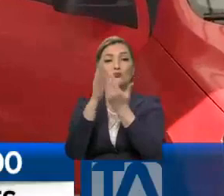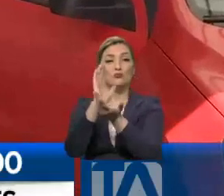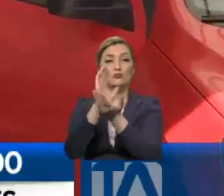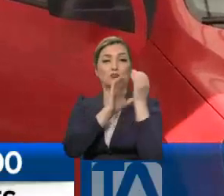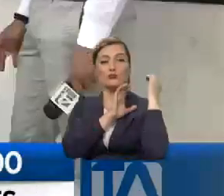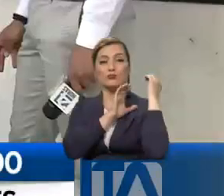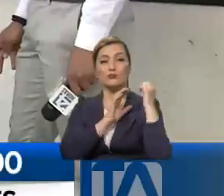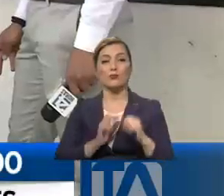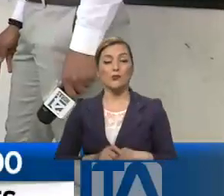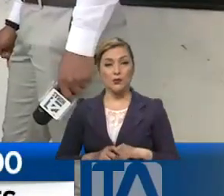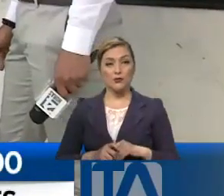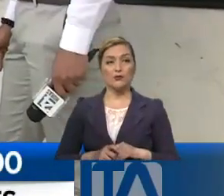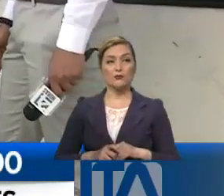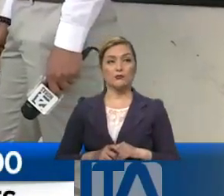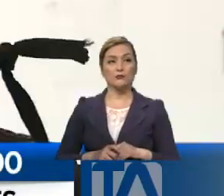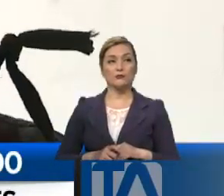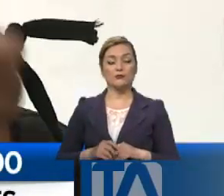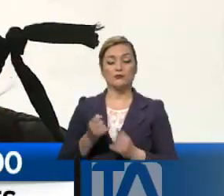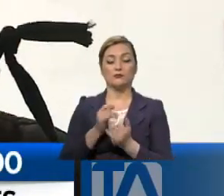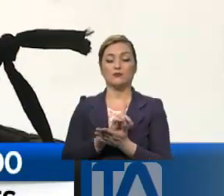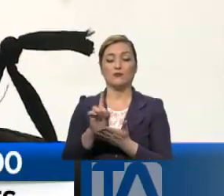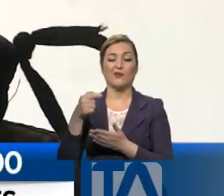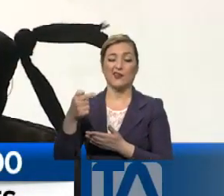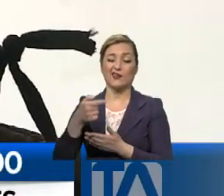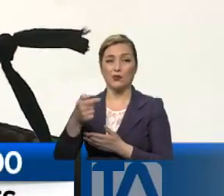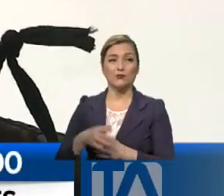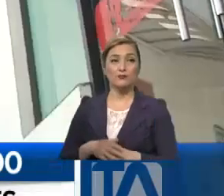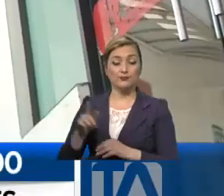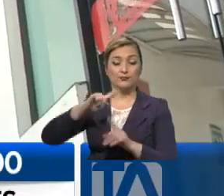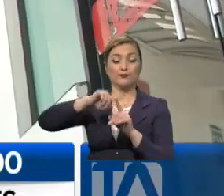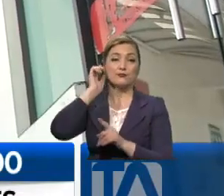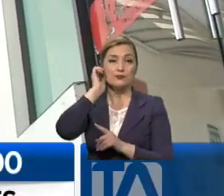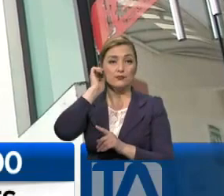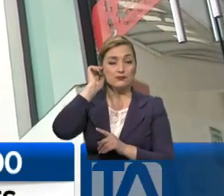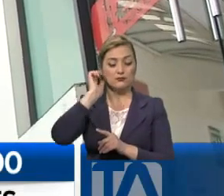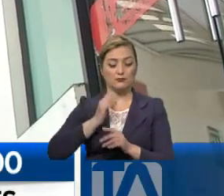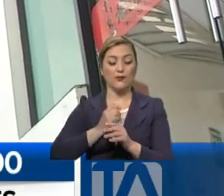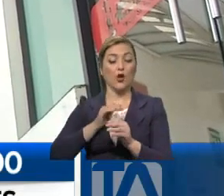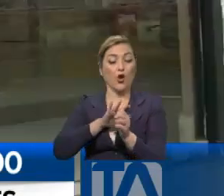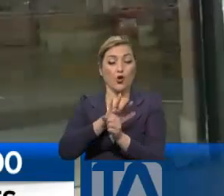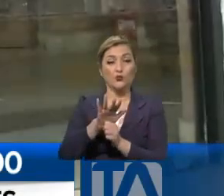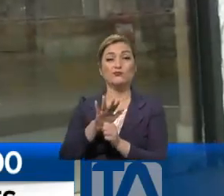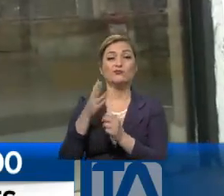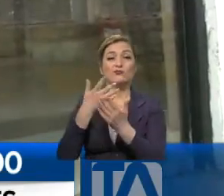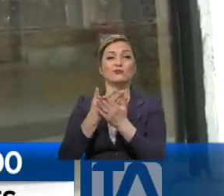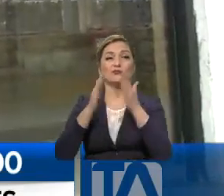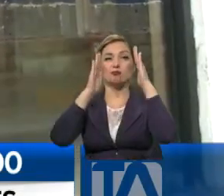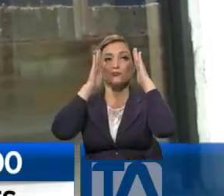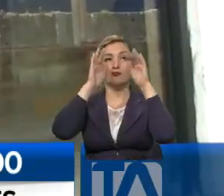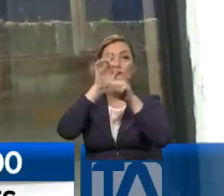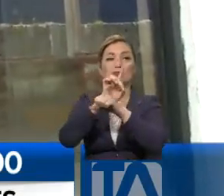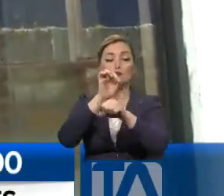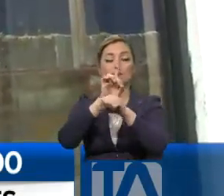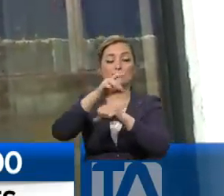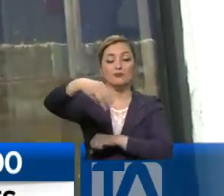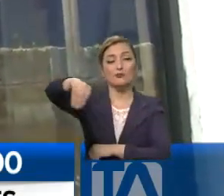vuelto frecuente en estas últimas semanas. Jorge, por ejemplo, quien ya dio positivo para COVID-19, llegó a hacerse atender este